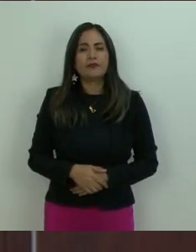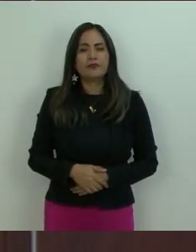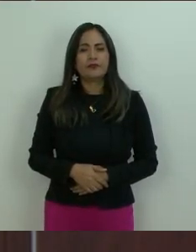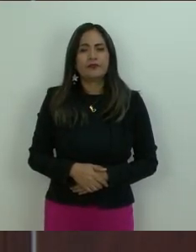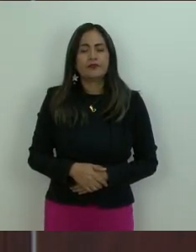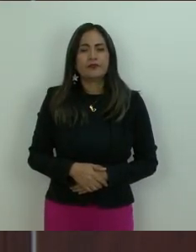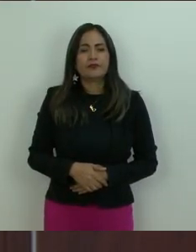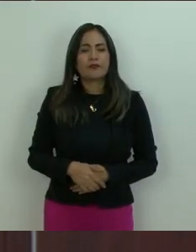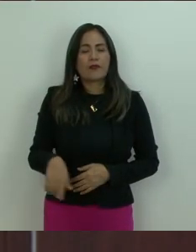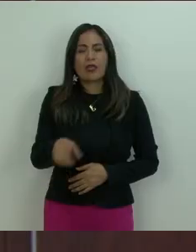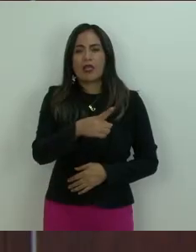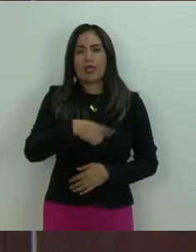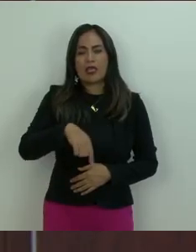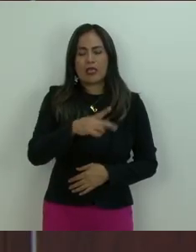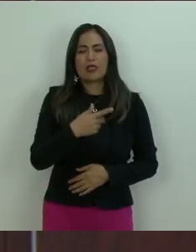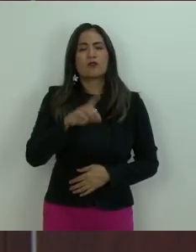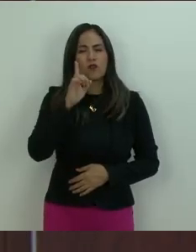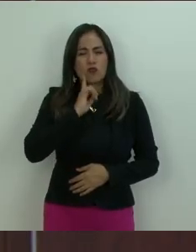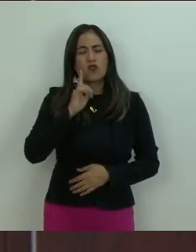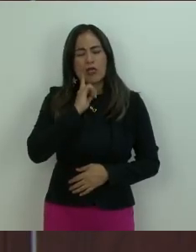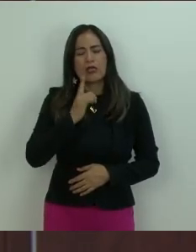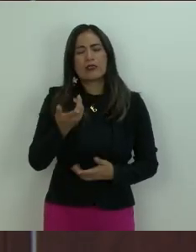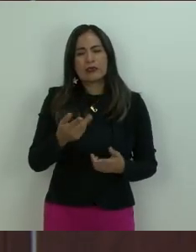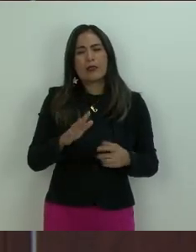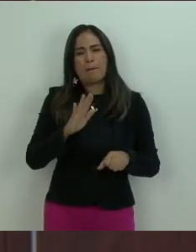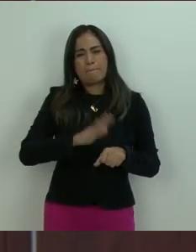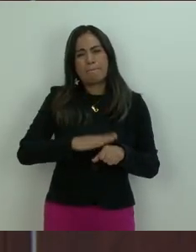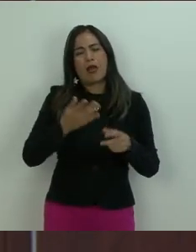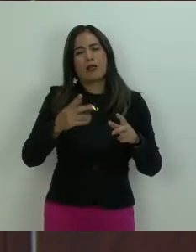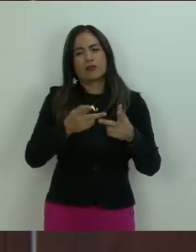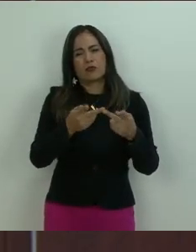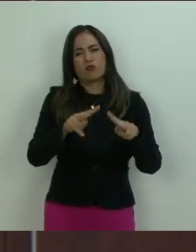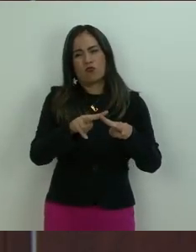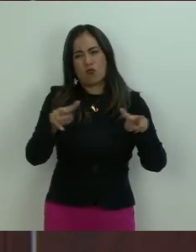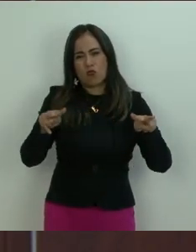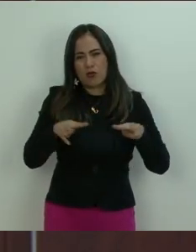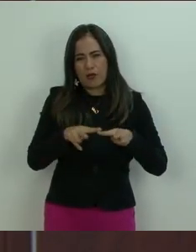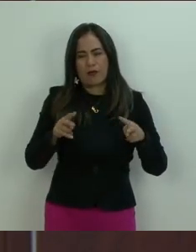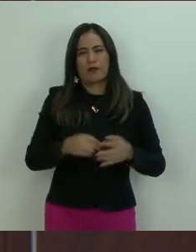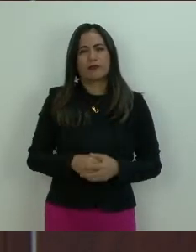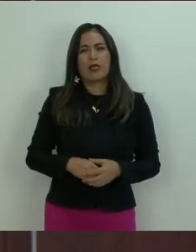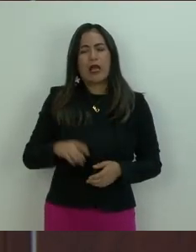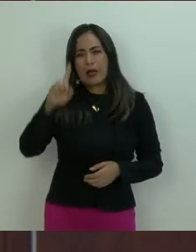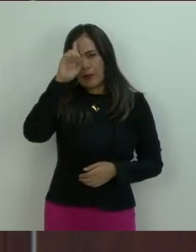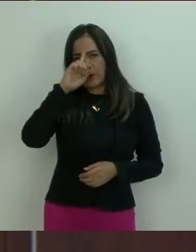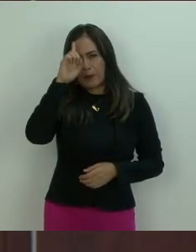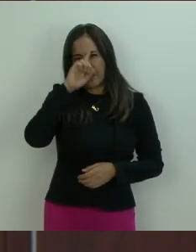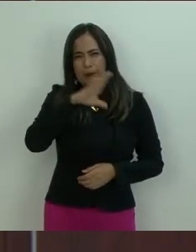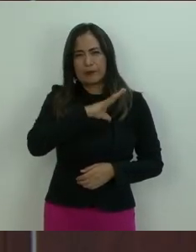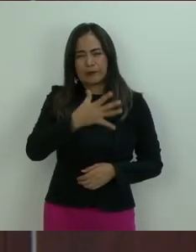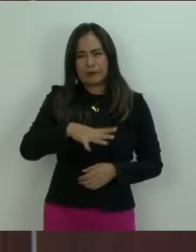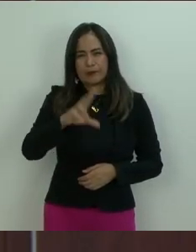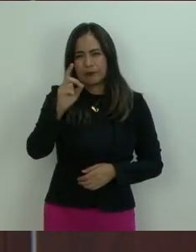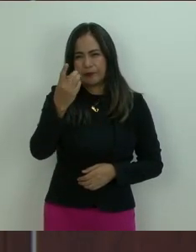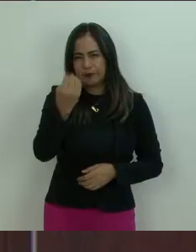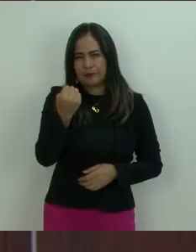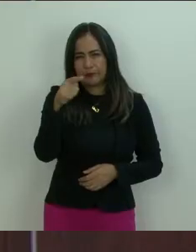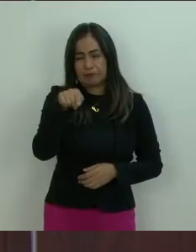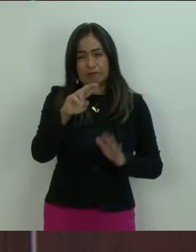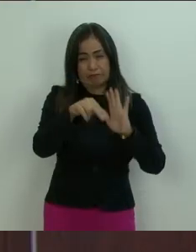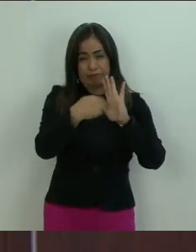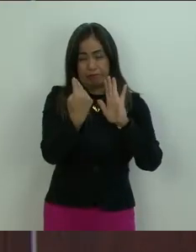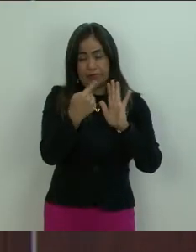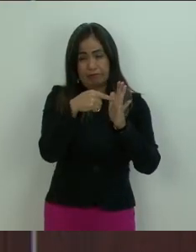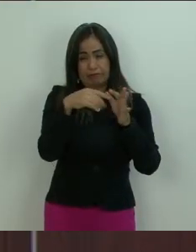que ellas son más vulnerables. La Recomendación General 39 es un instrumento muy útil